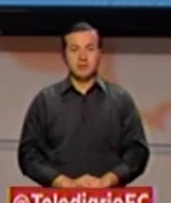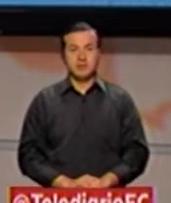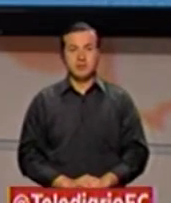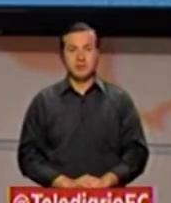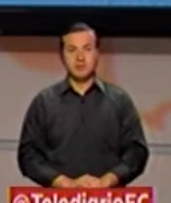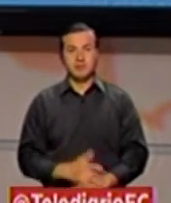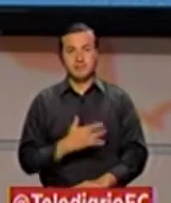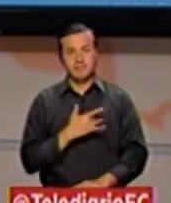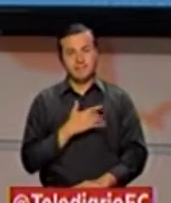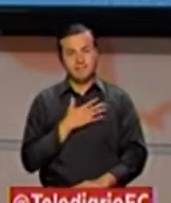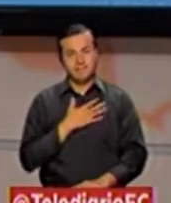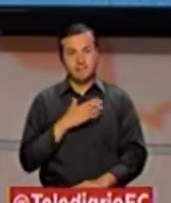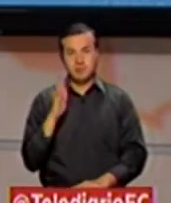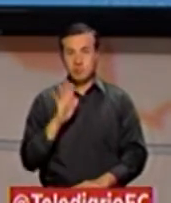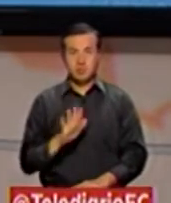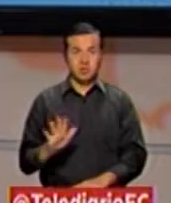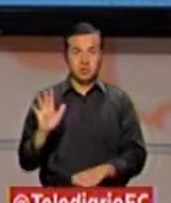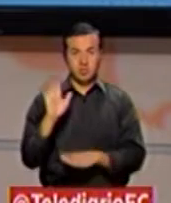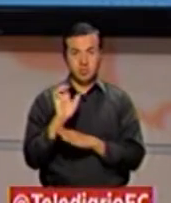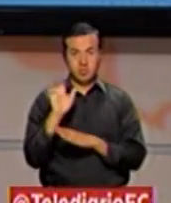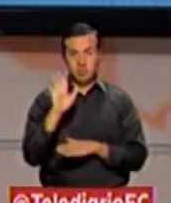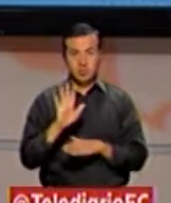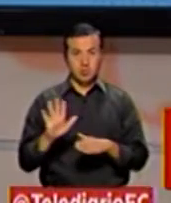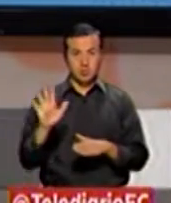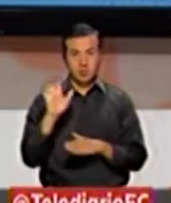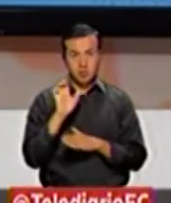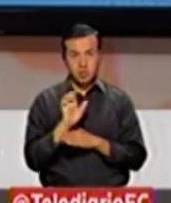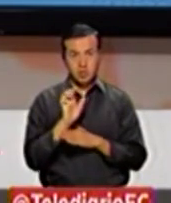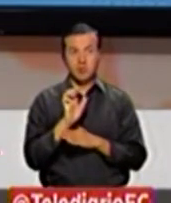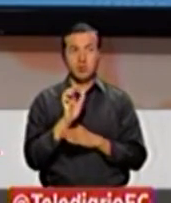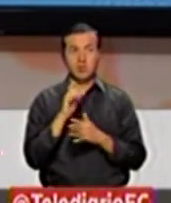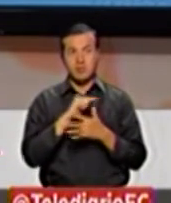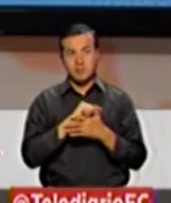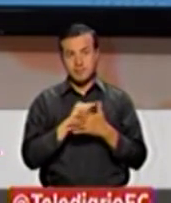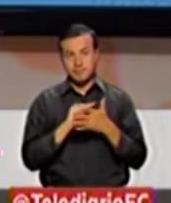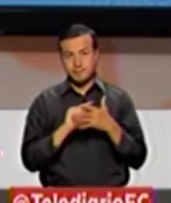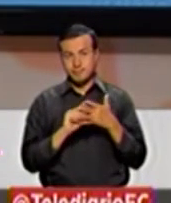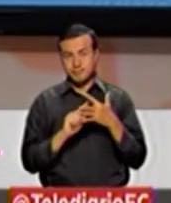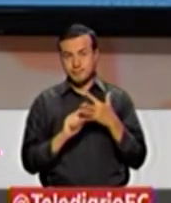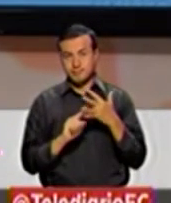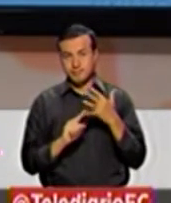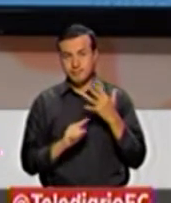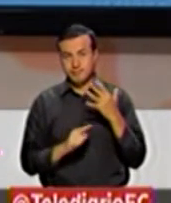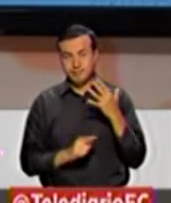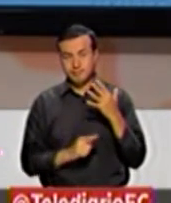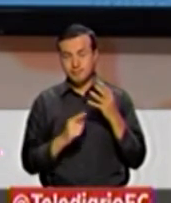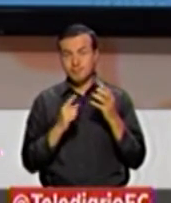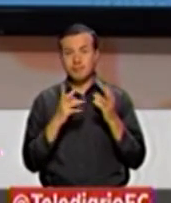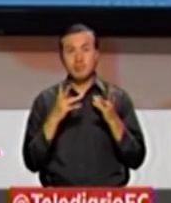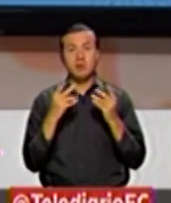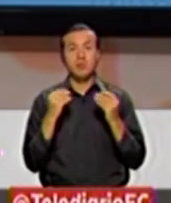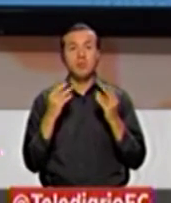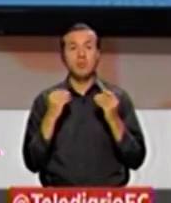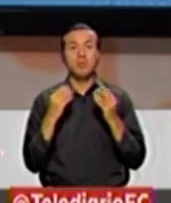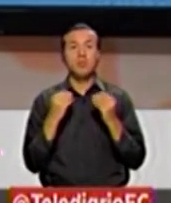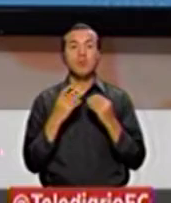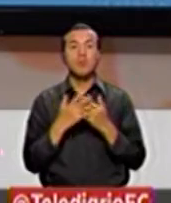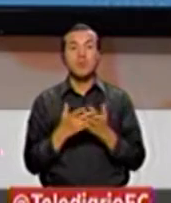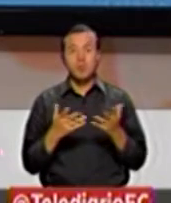Lamentablemente el país tiene que venir enfrentando una serie